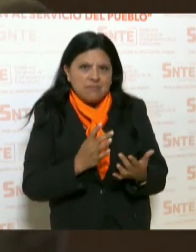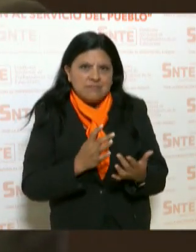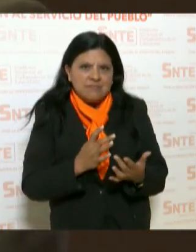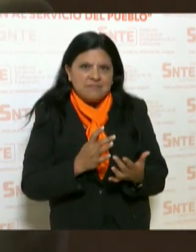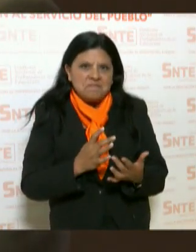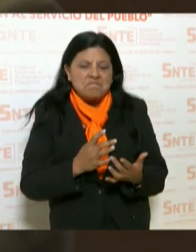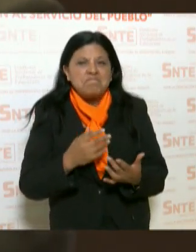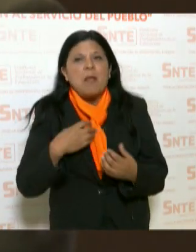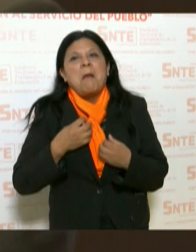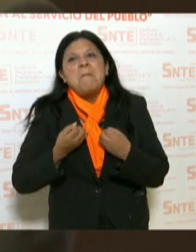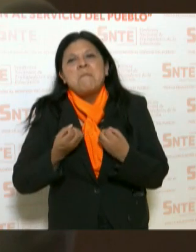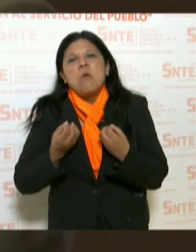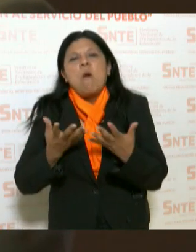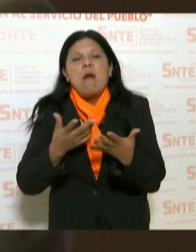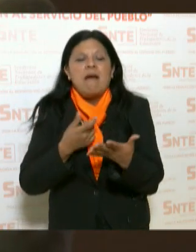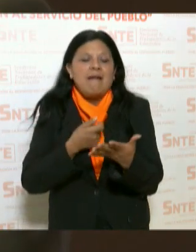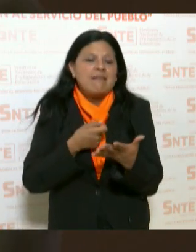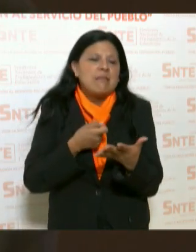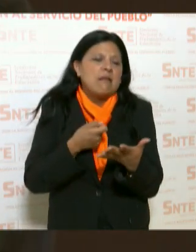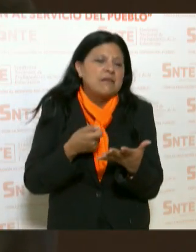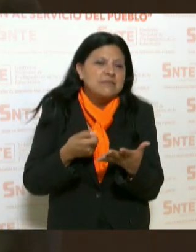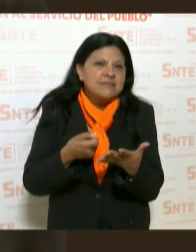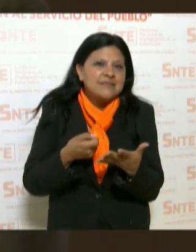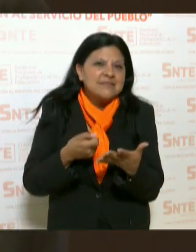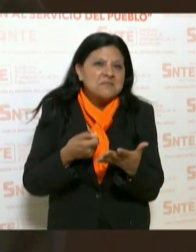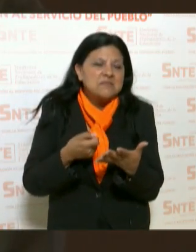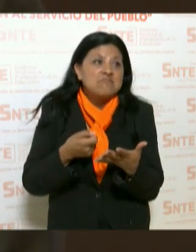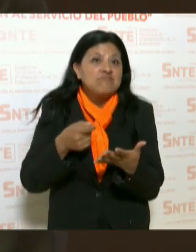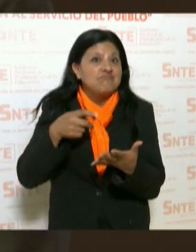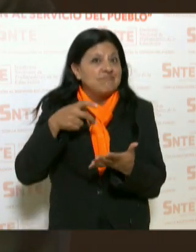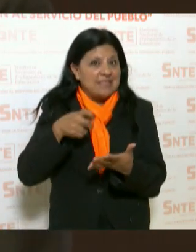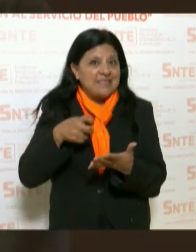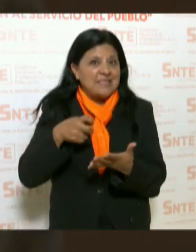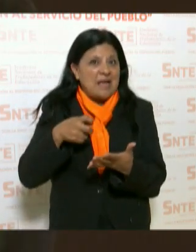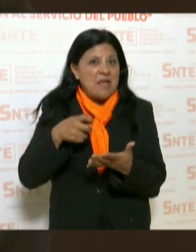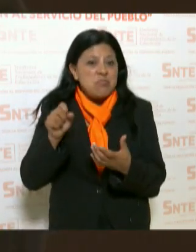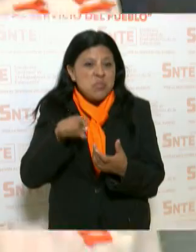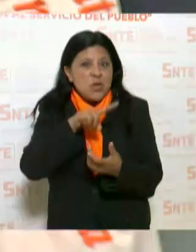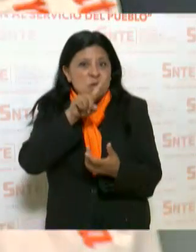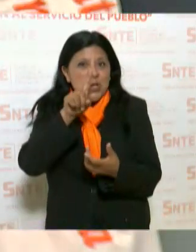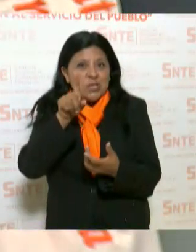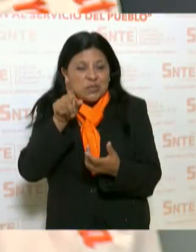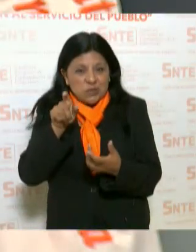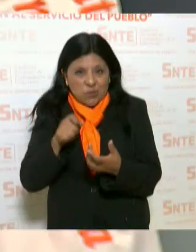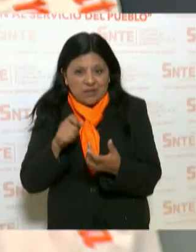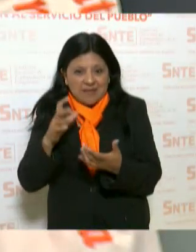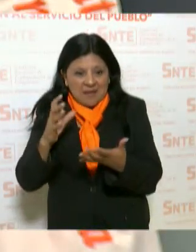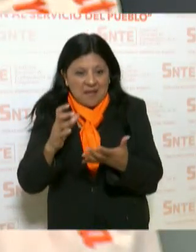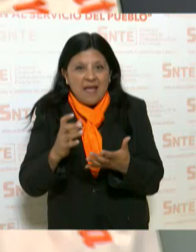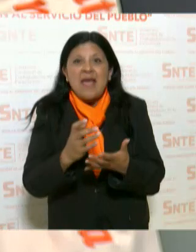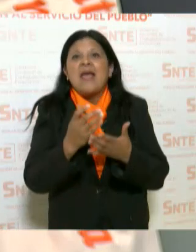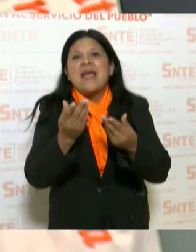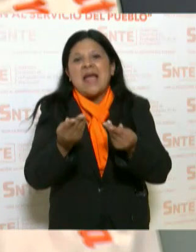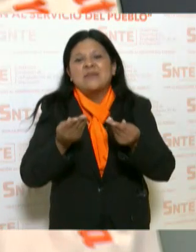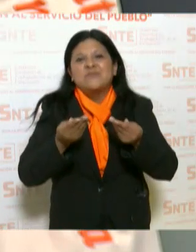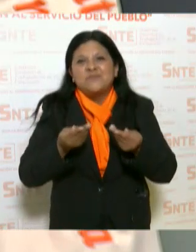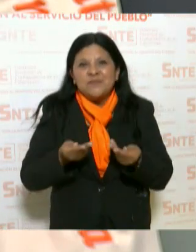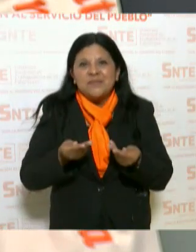poetisa, escritora, llegó a ser premio Nobel de literatura.